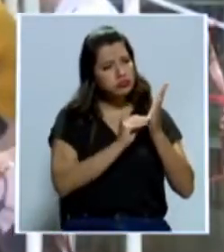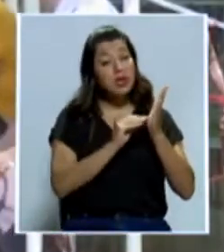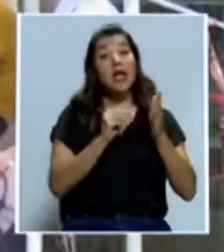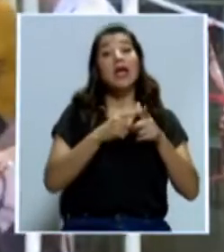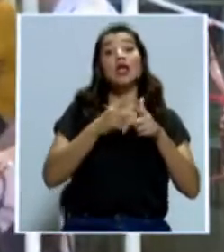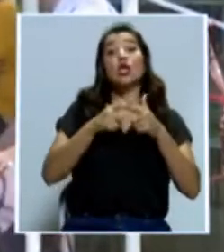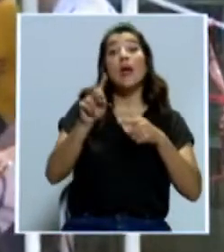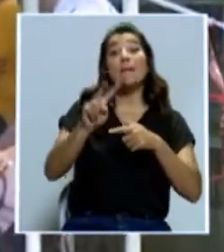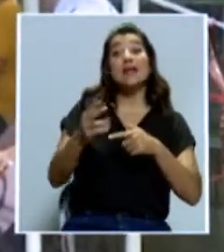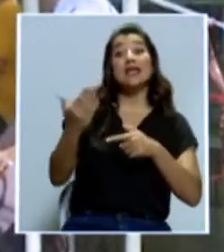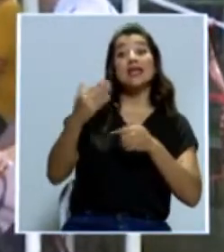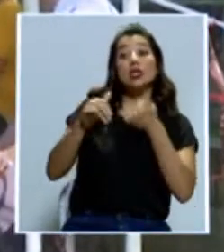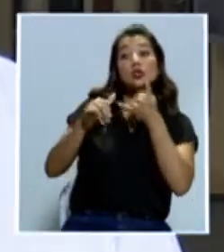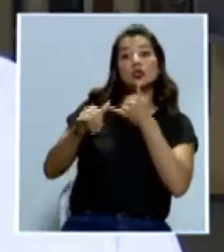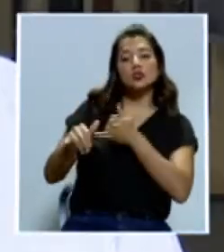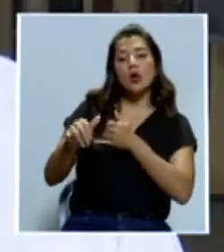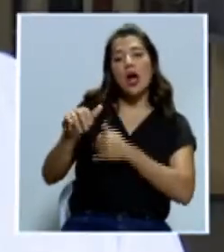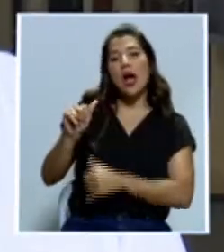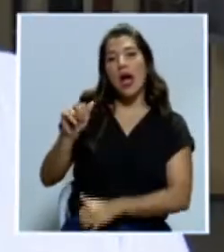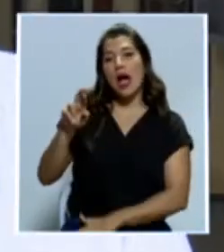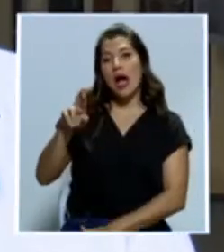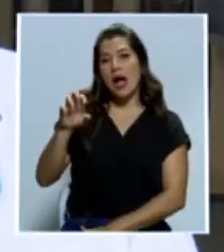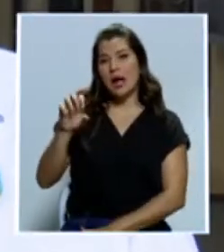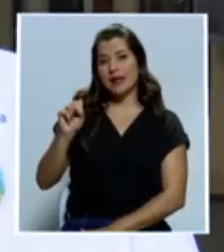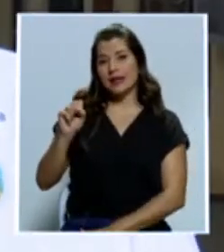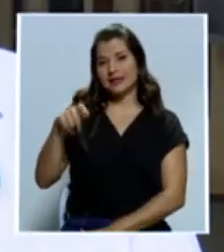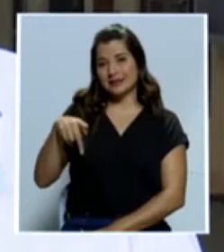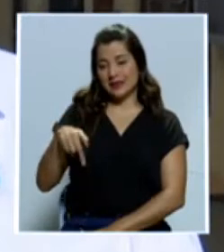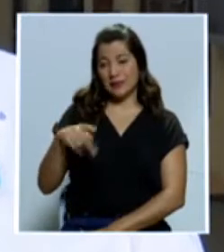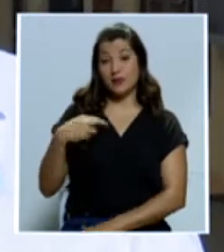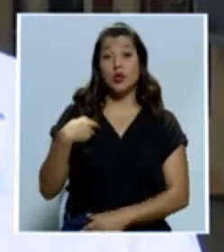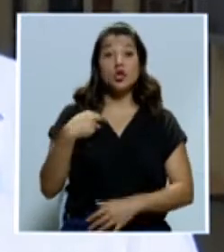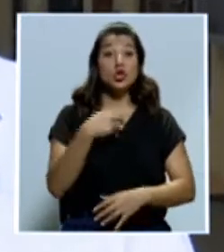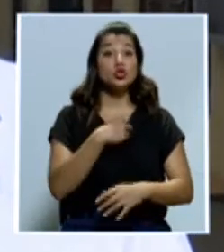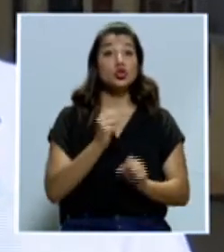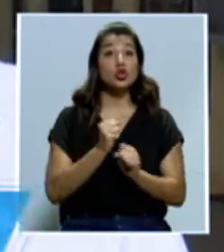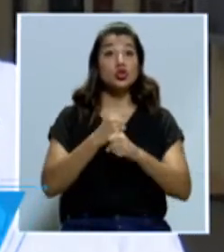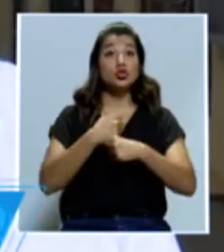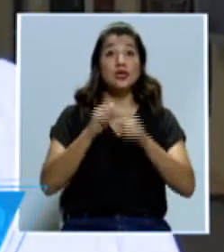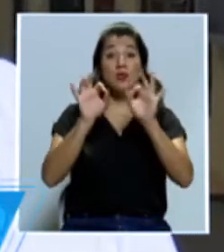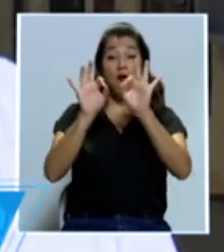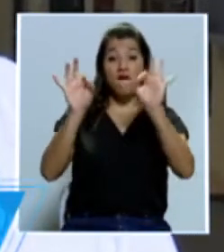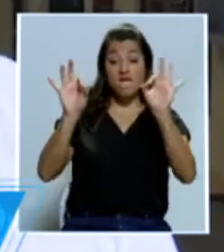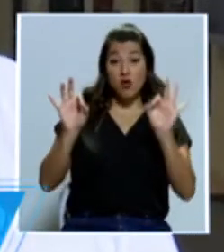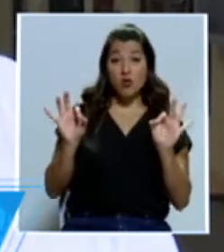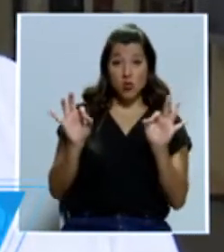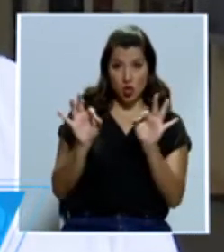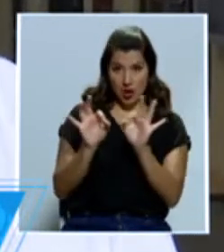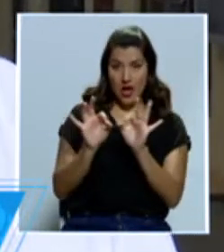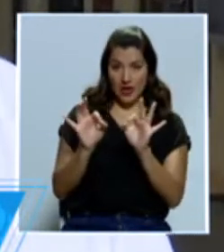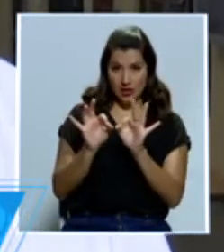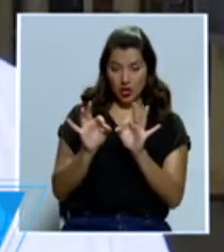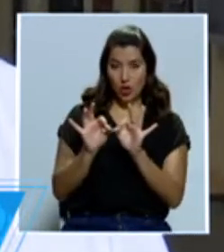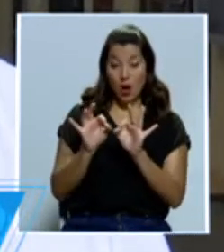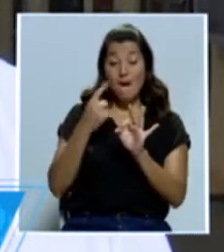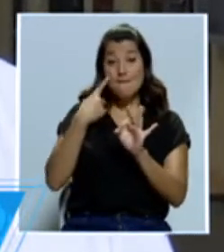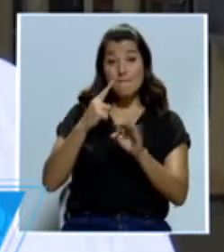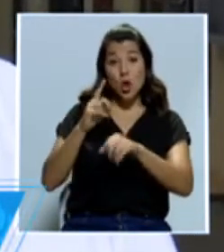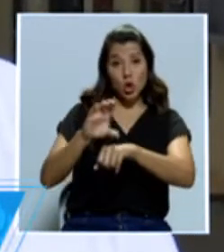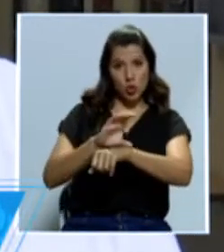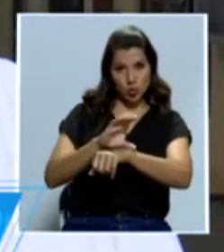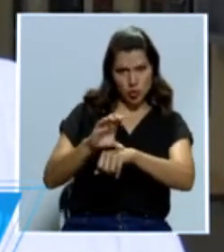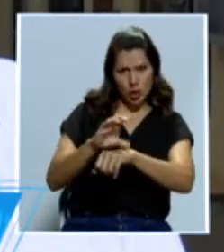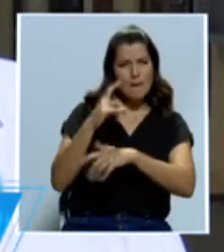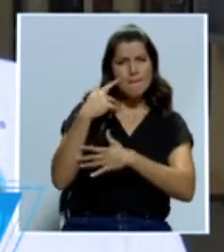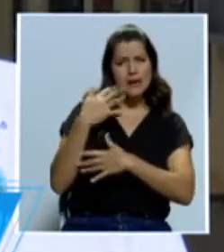anterior ante la ARECEP. Elaboramos un formulario electrónico para que la gente nos llenara, nos presentara sus